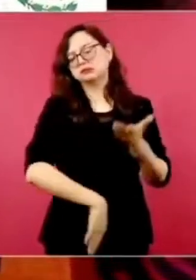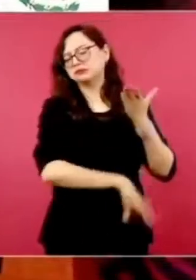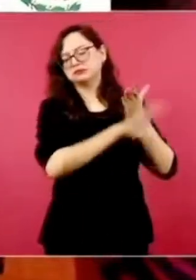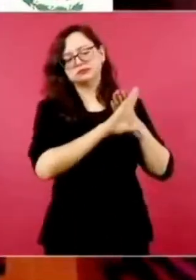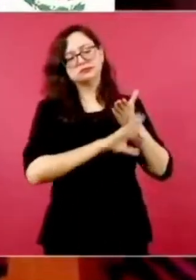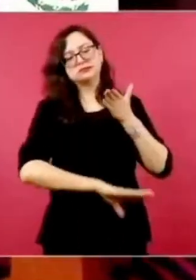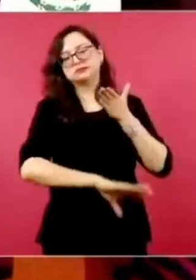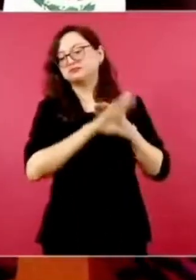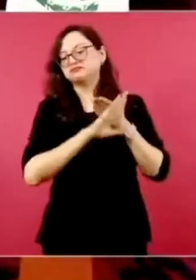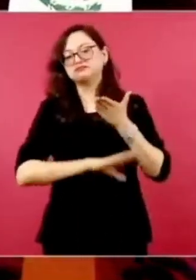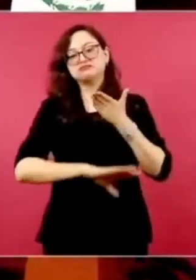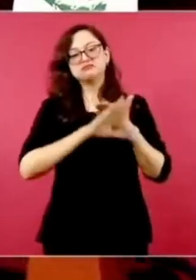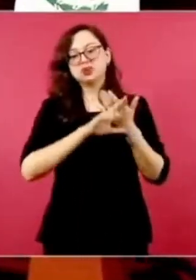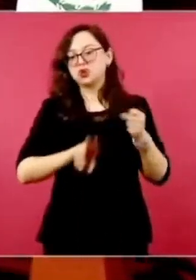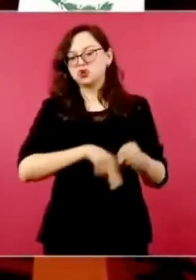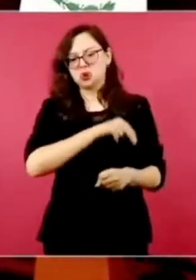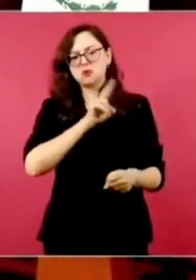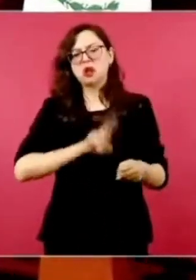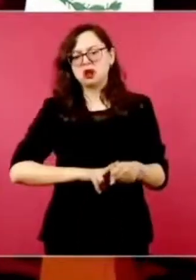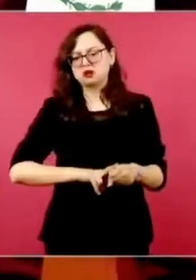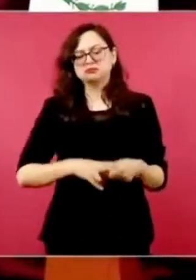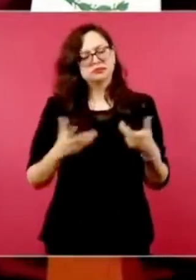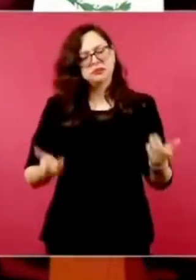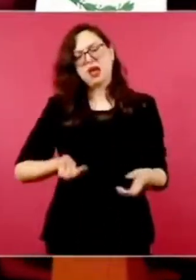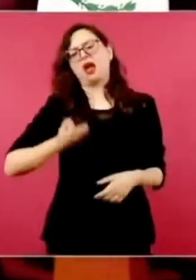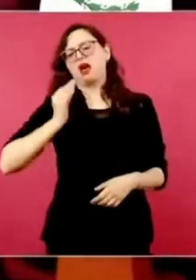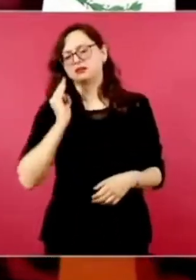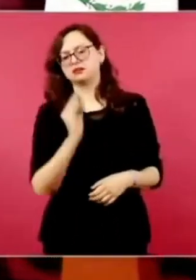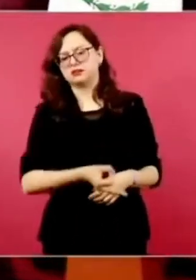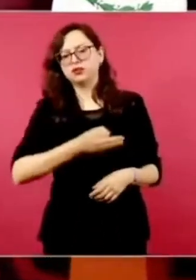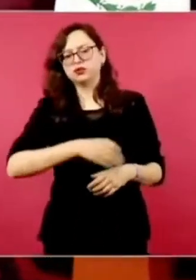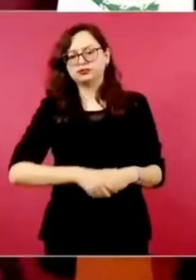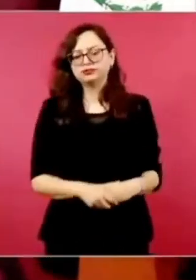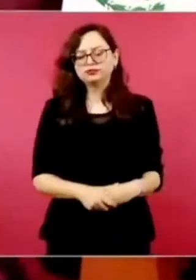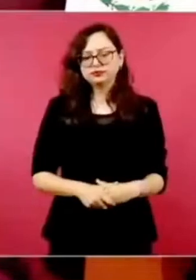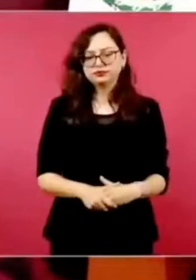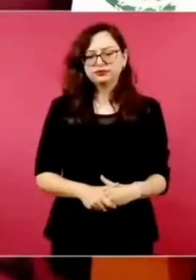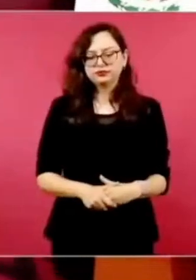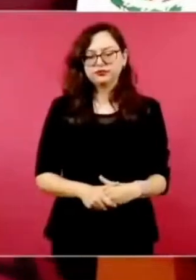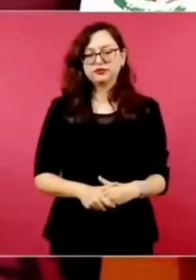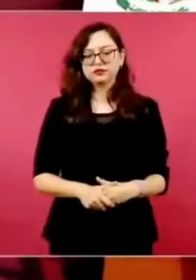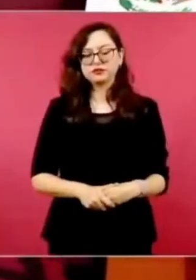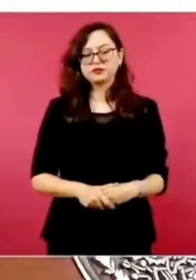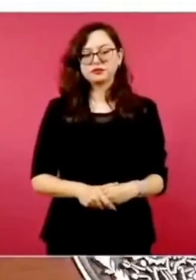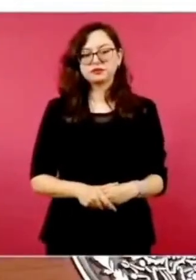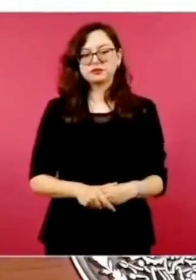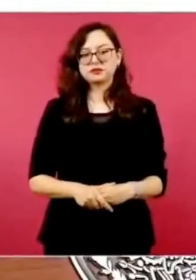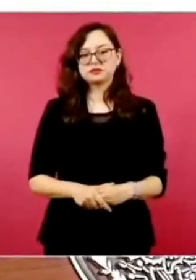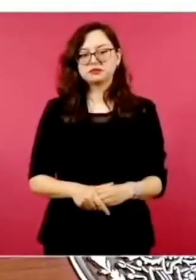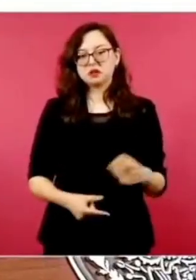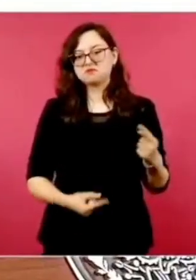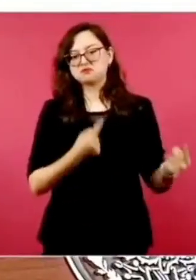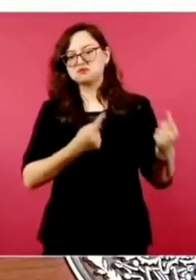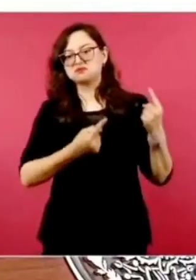a pagar una cuota de humillación.